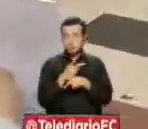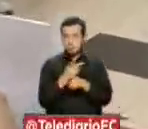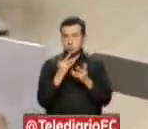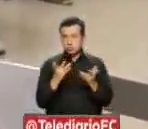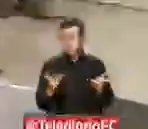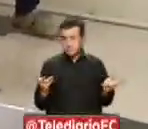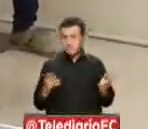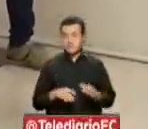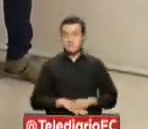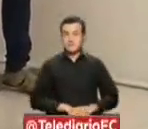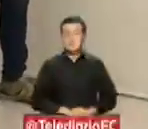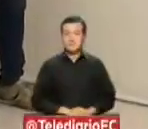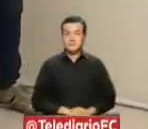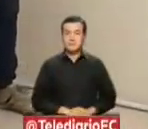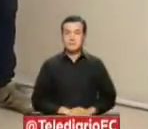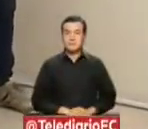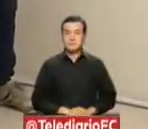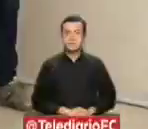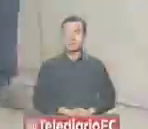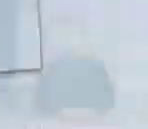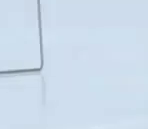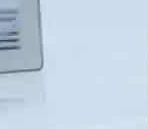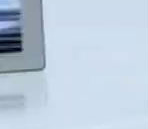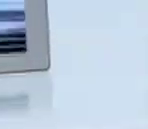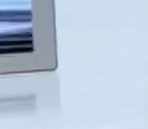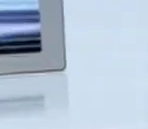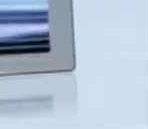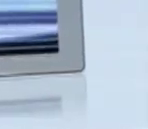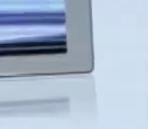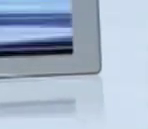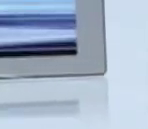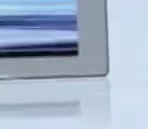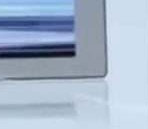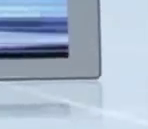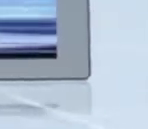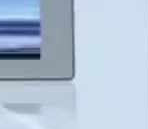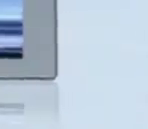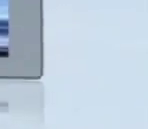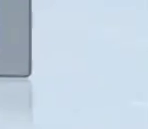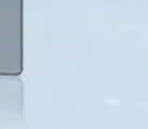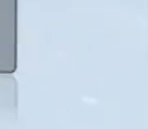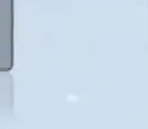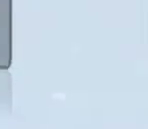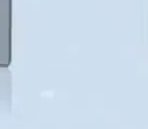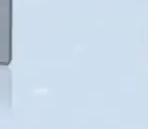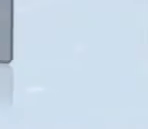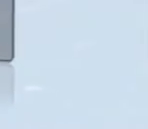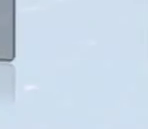Javier Ceballos, Telediario.